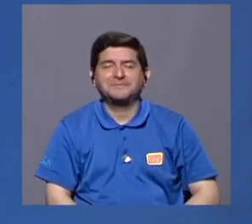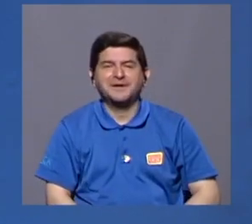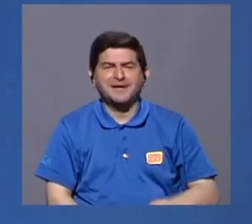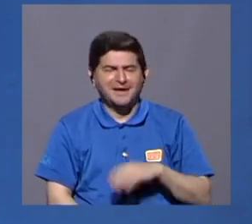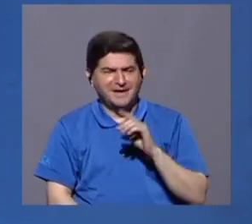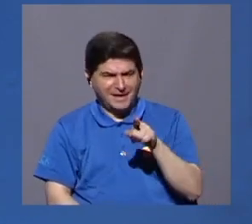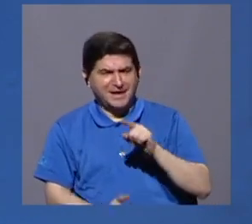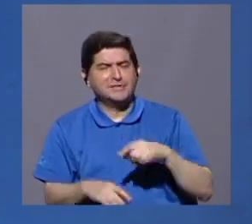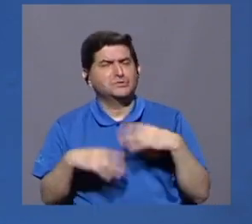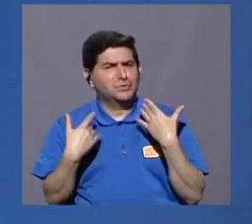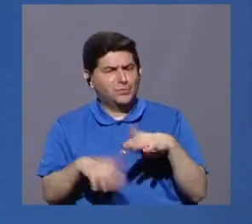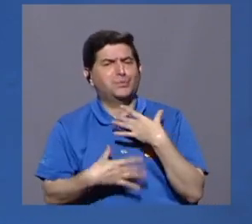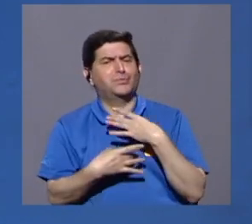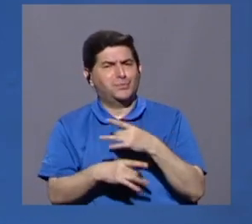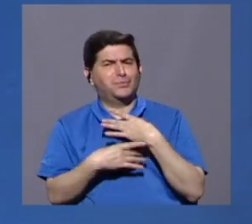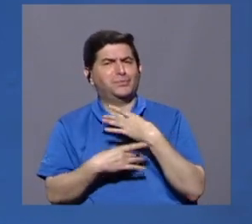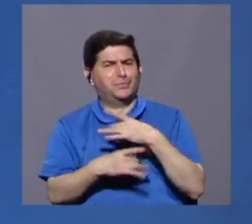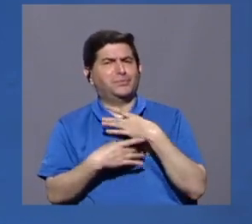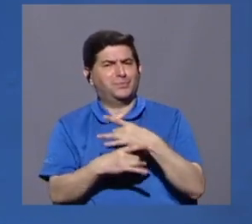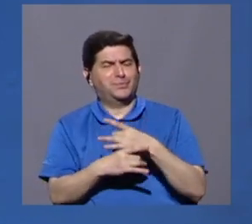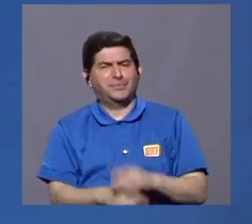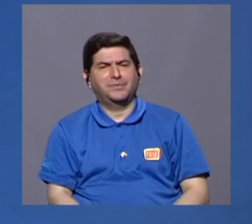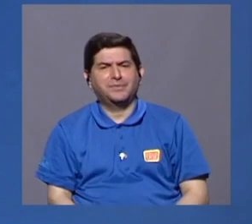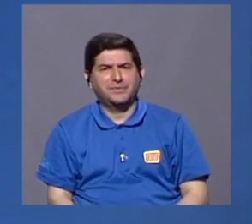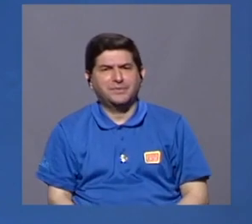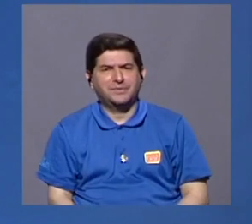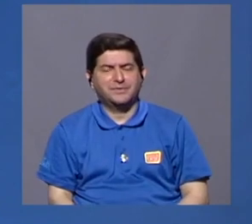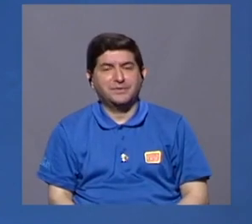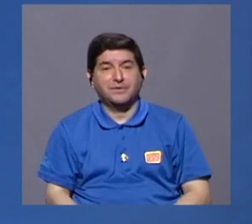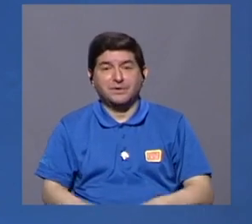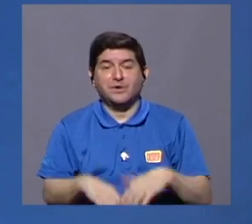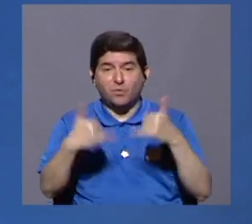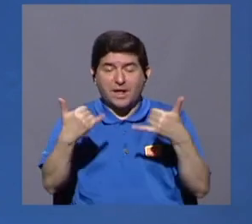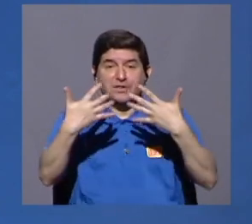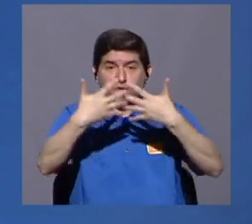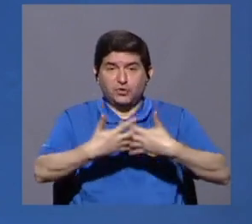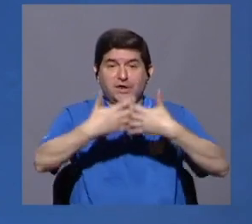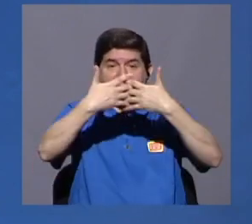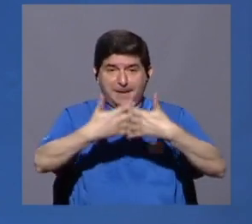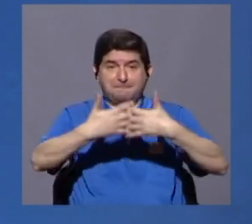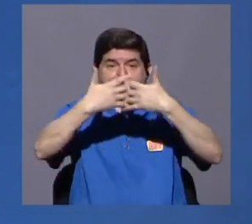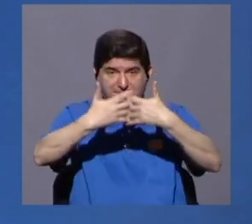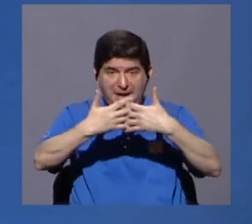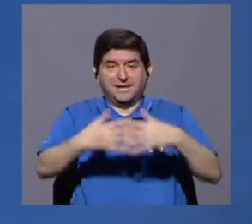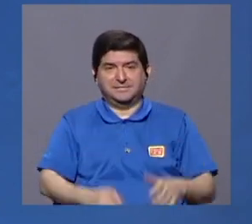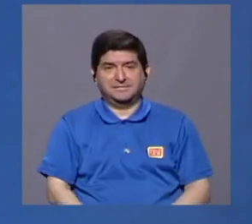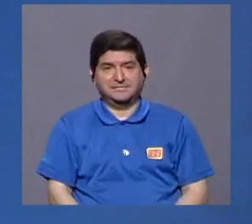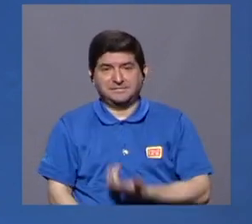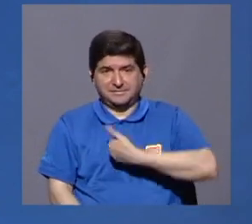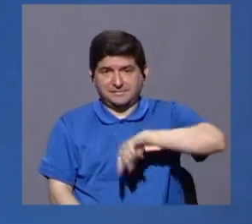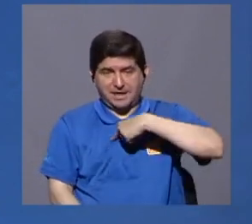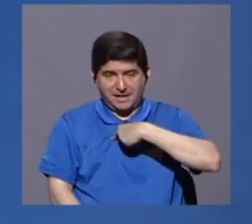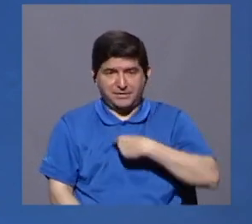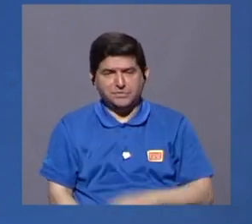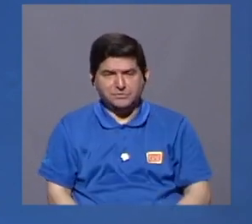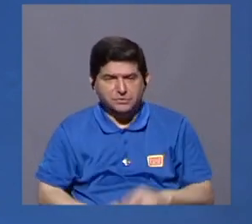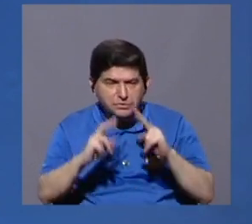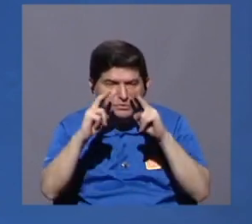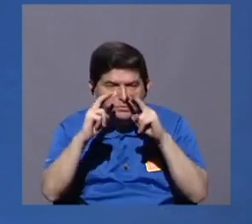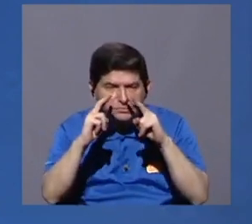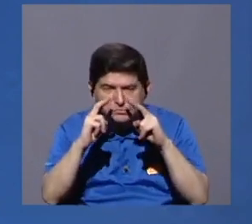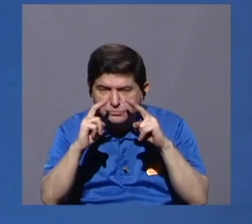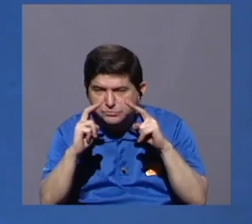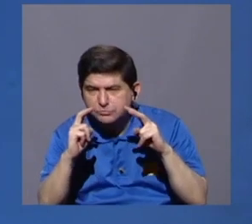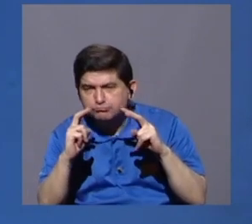bastante interesante que el recibimiento era cuando la empresa pues nos pone a revisar